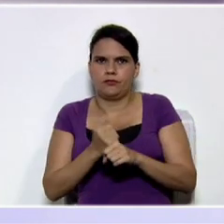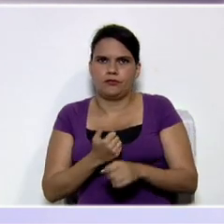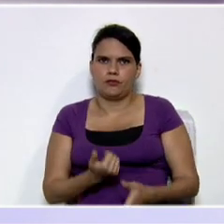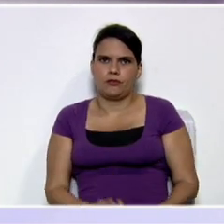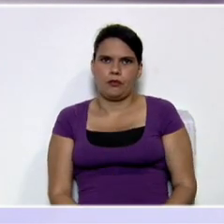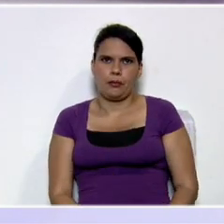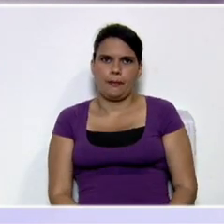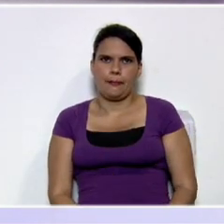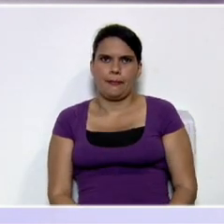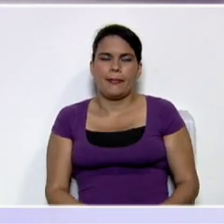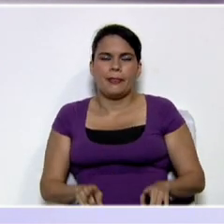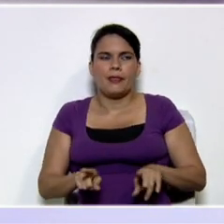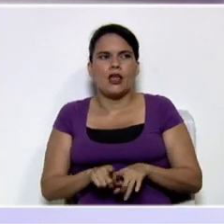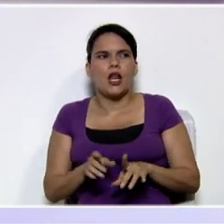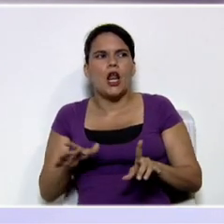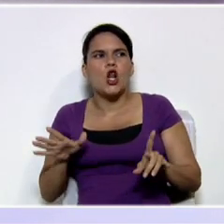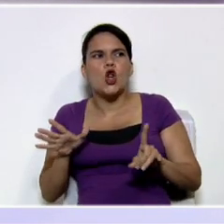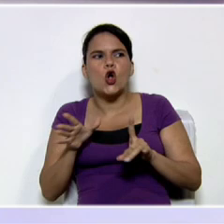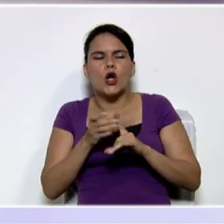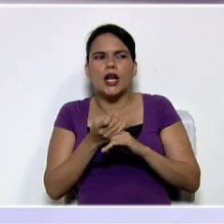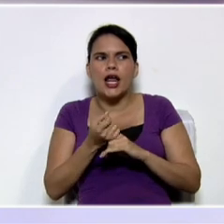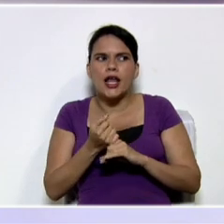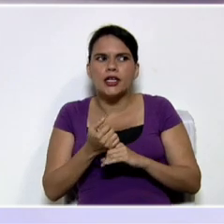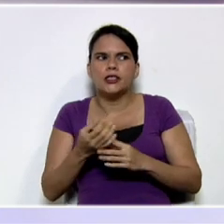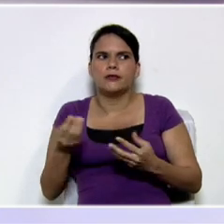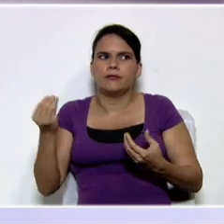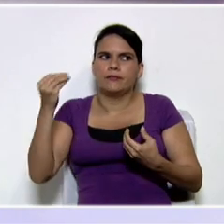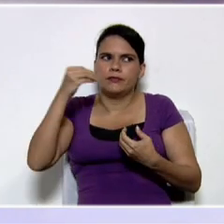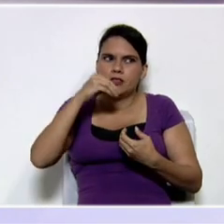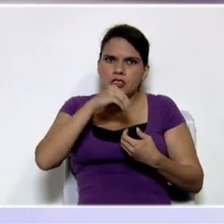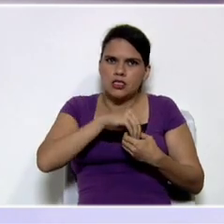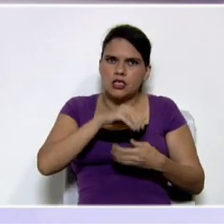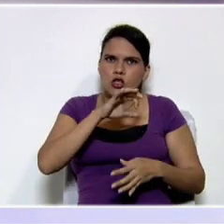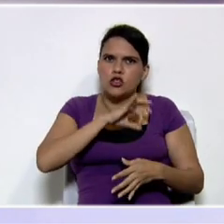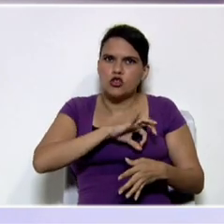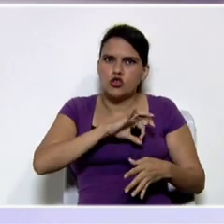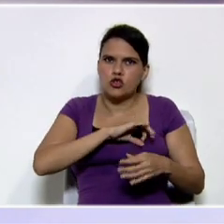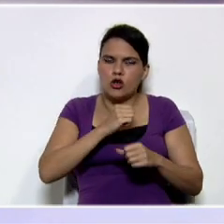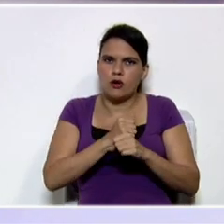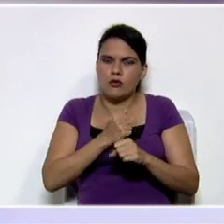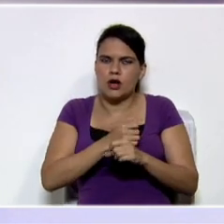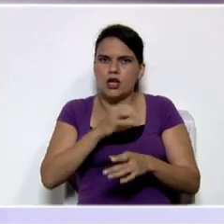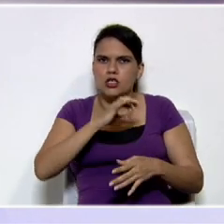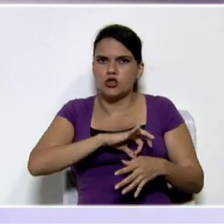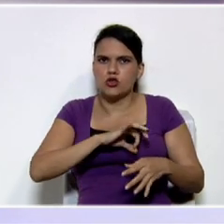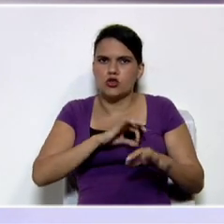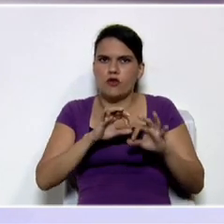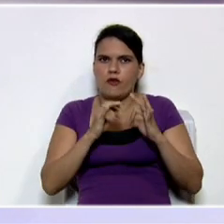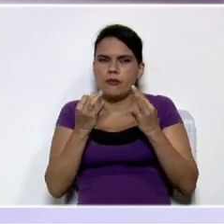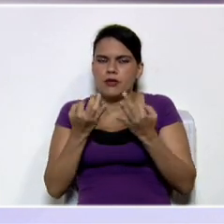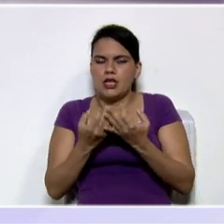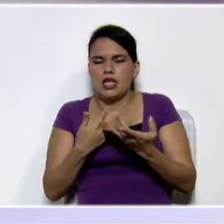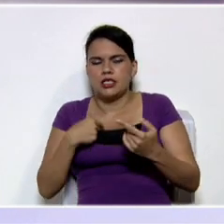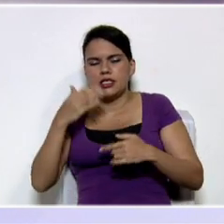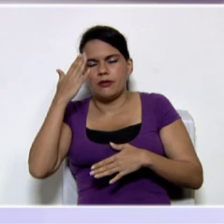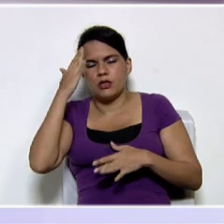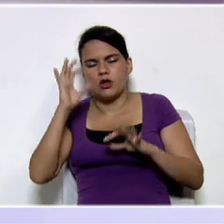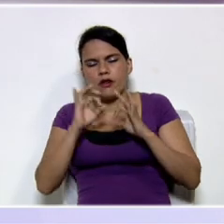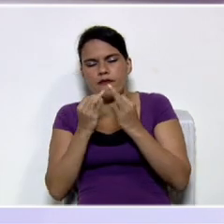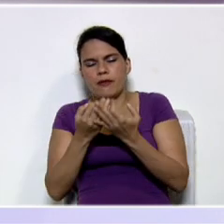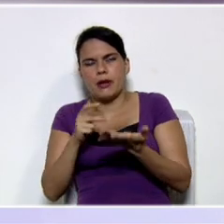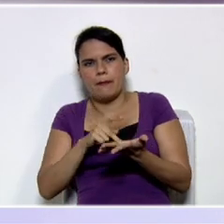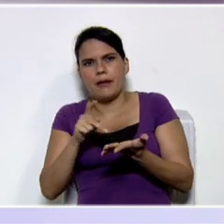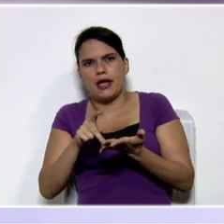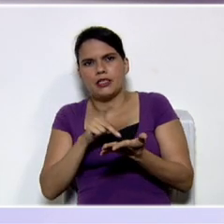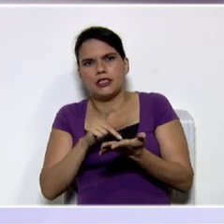supuesto, y lograr la inserción sociolaboral y sociofamiliar. De allí la importancia que la familia participe de